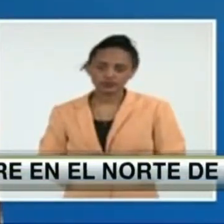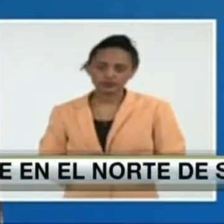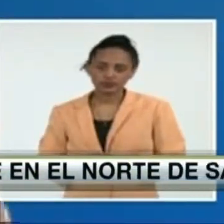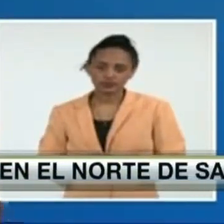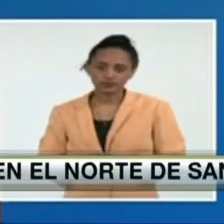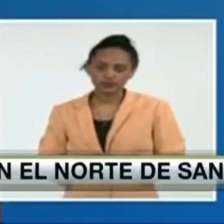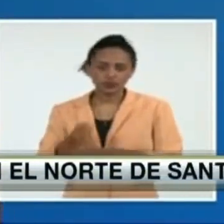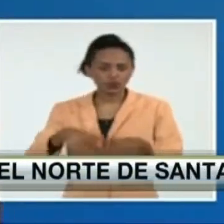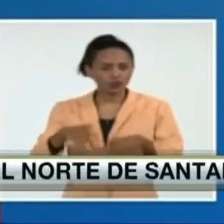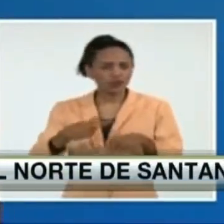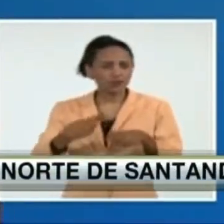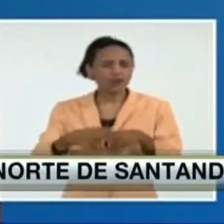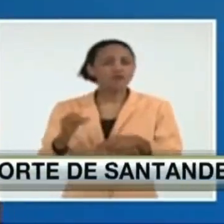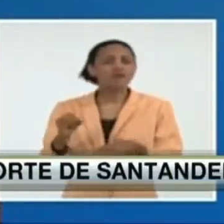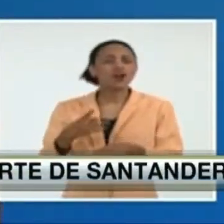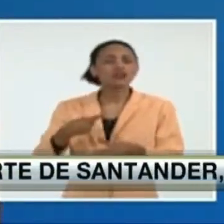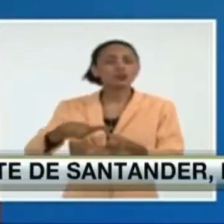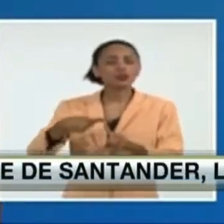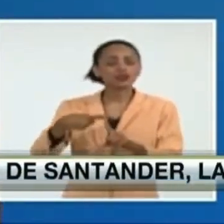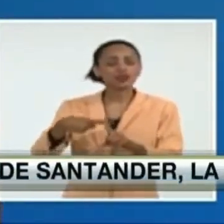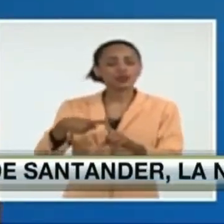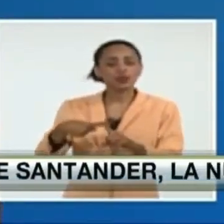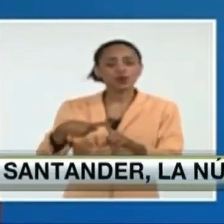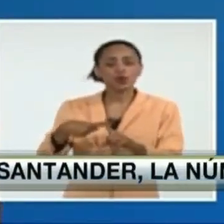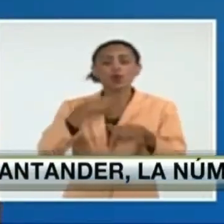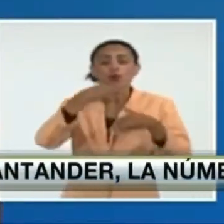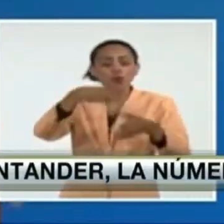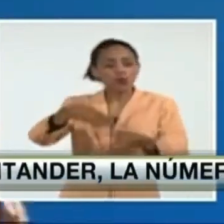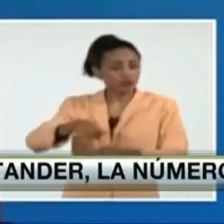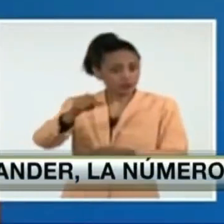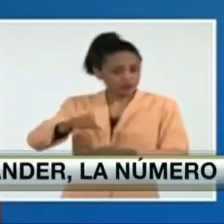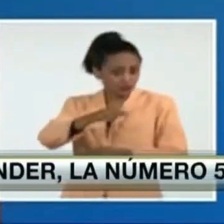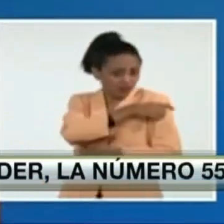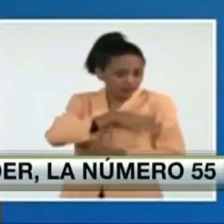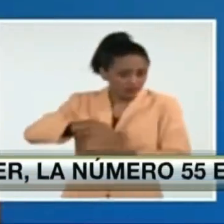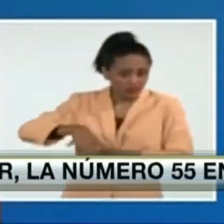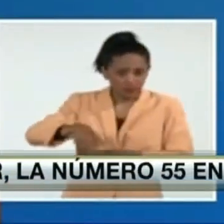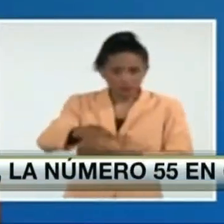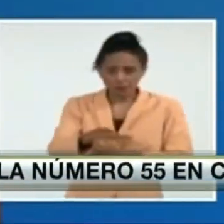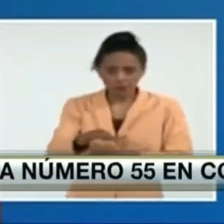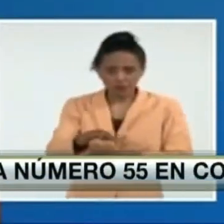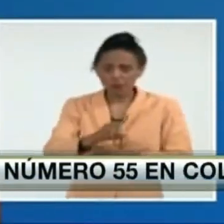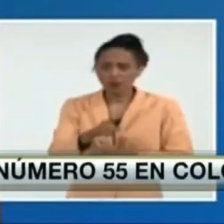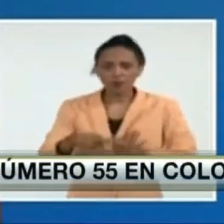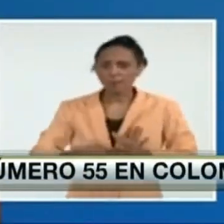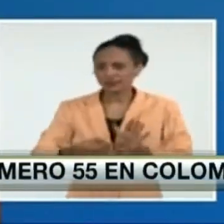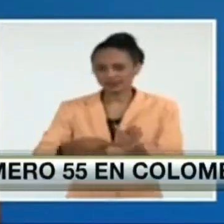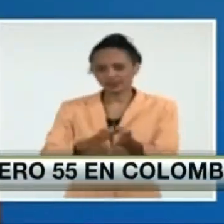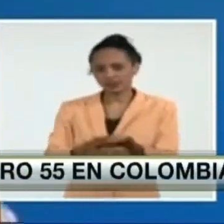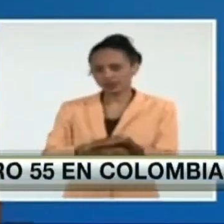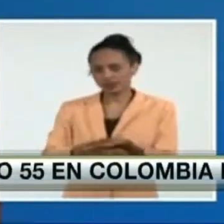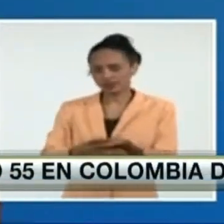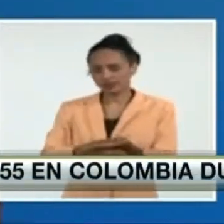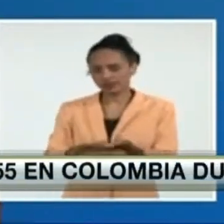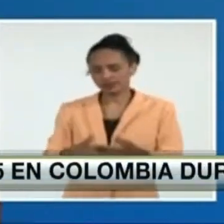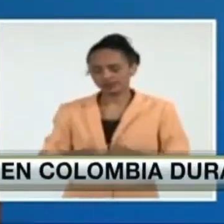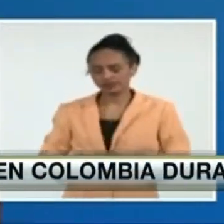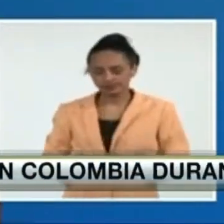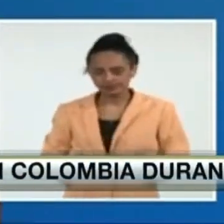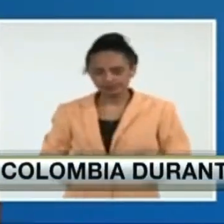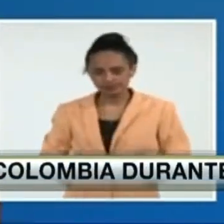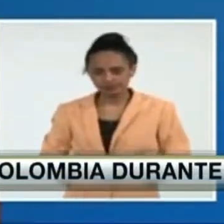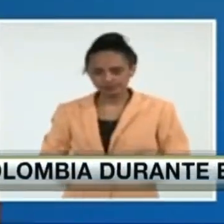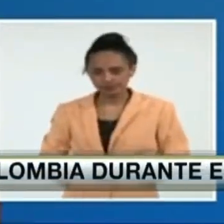de civiles para presentarlos como beligerantes. No es en Cuba donde